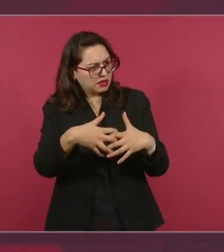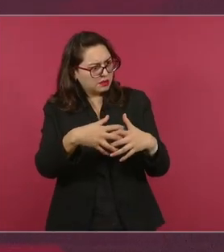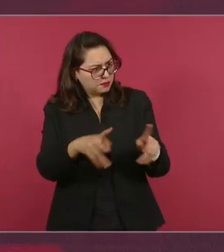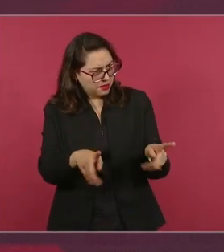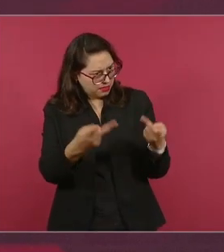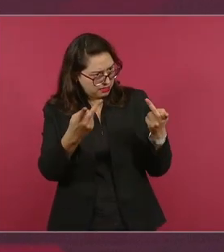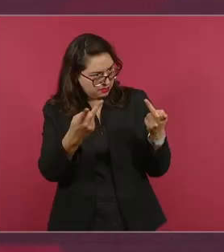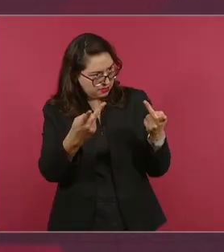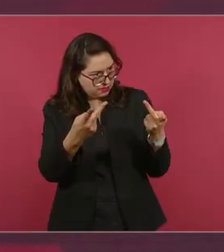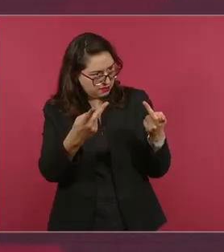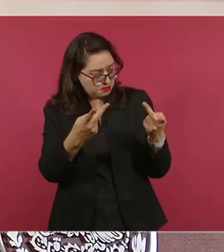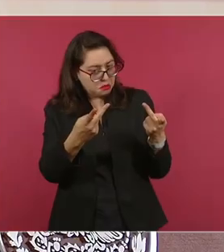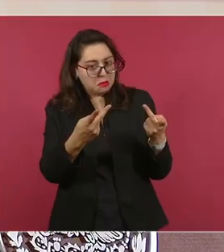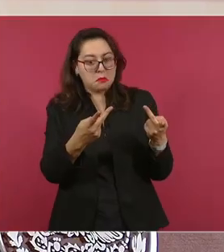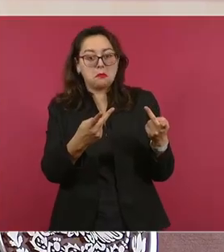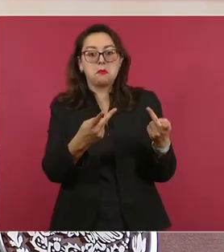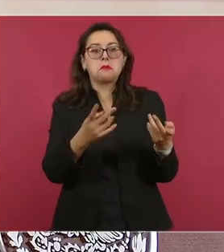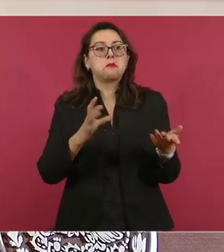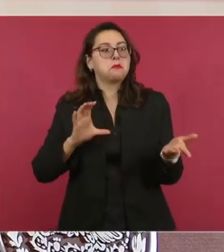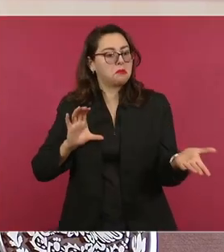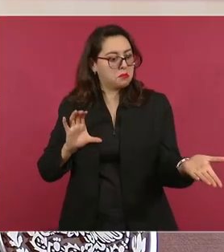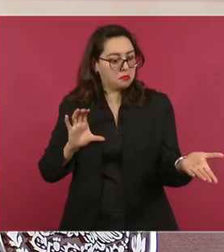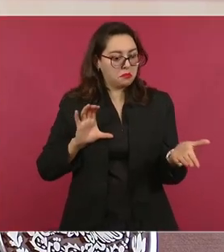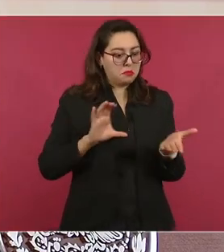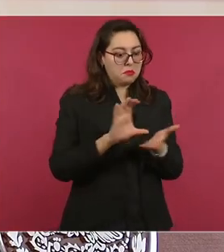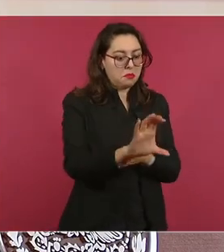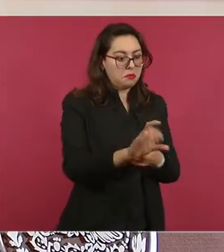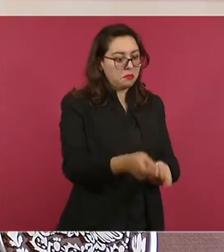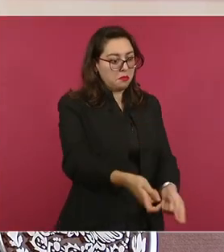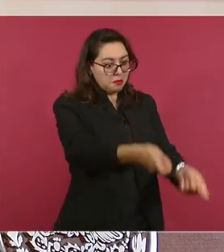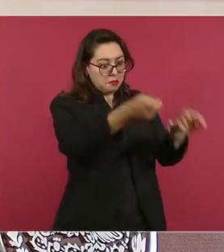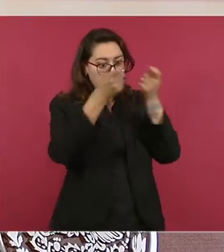subir al 54%.